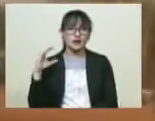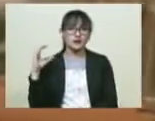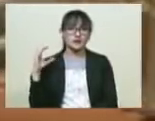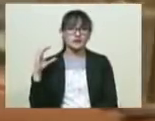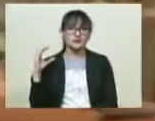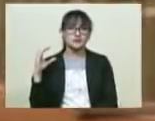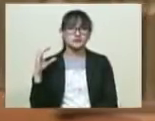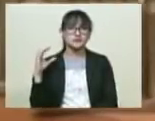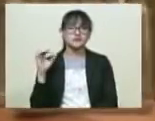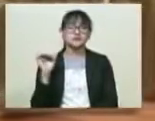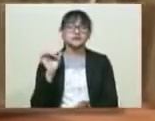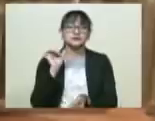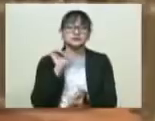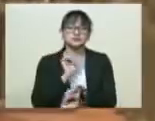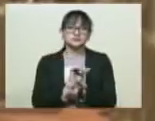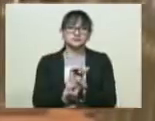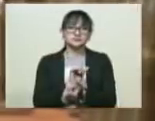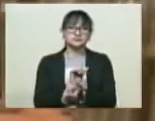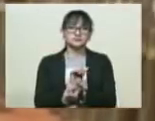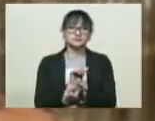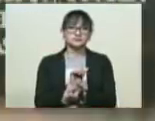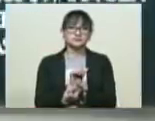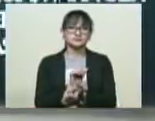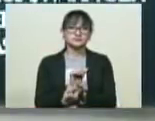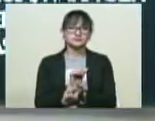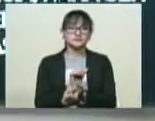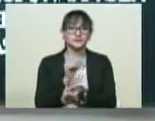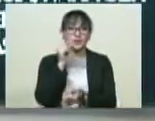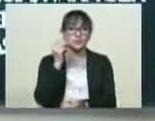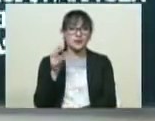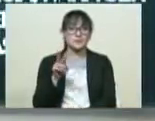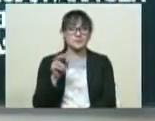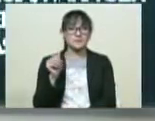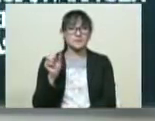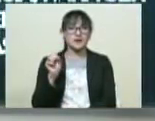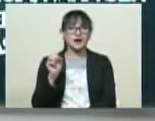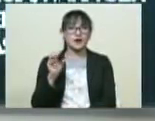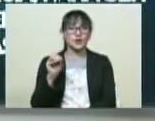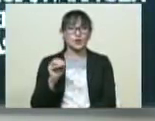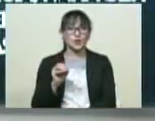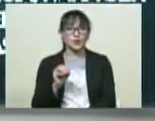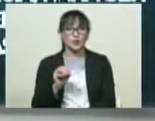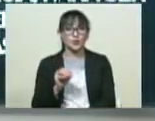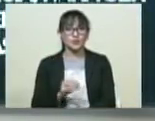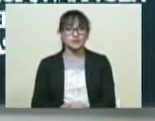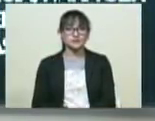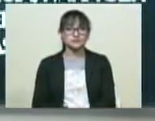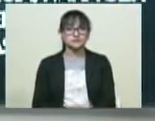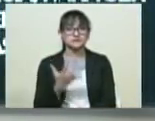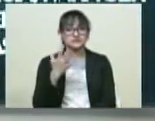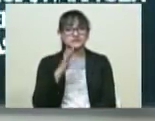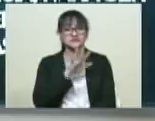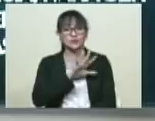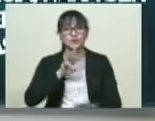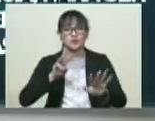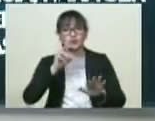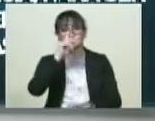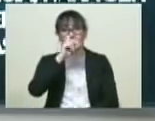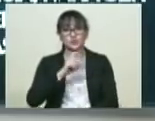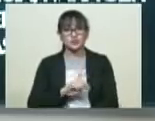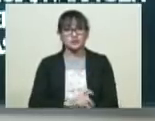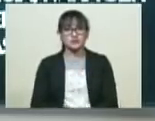donde se logró la detención del ciudadano Vasco Manuel da Costa Corrales, de 58 años de